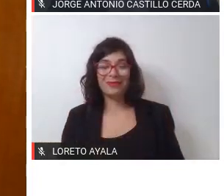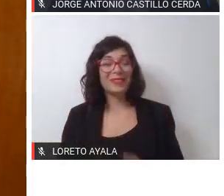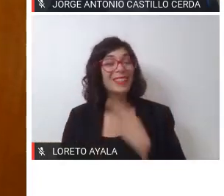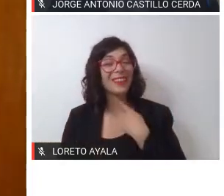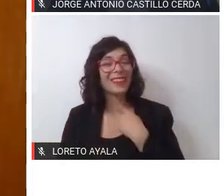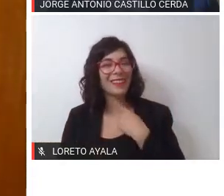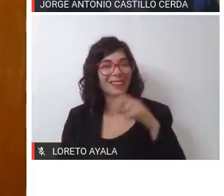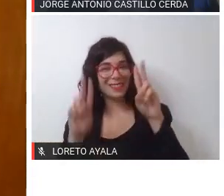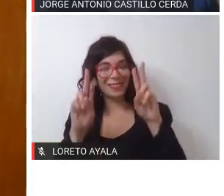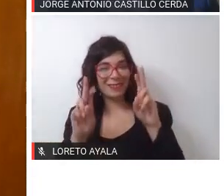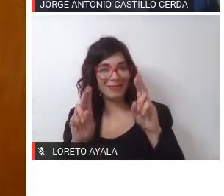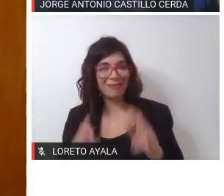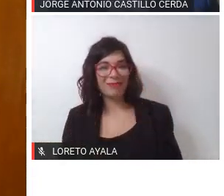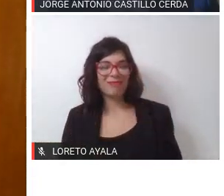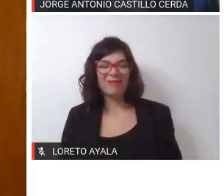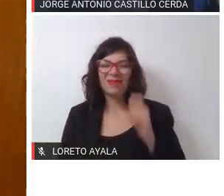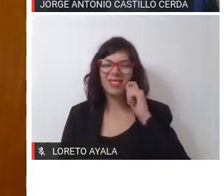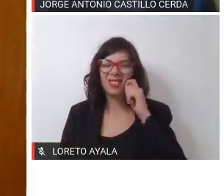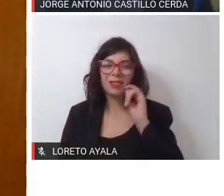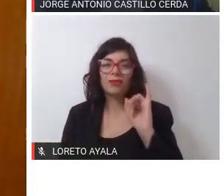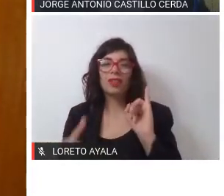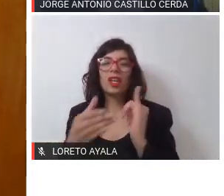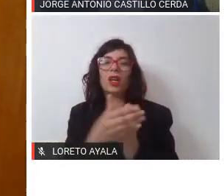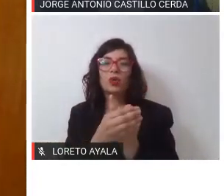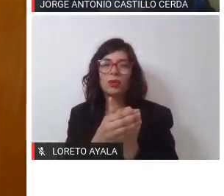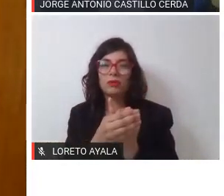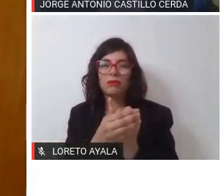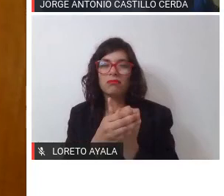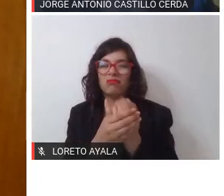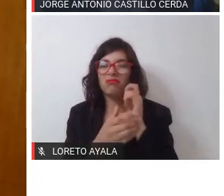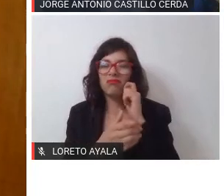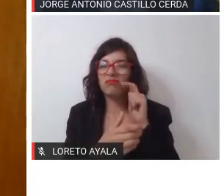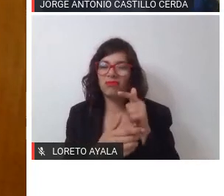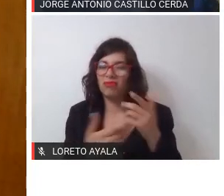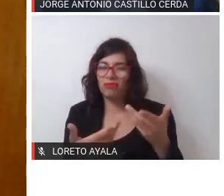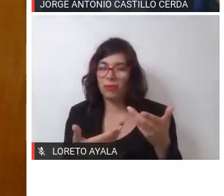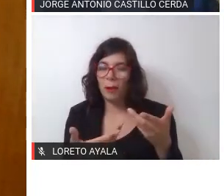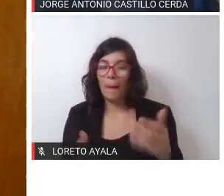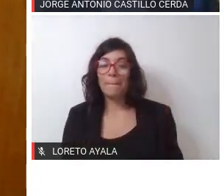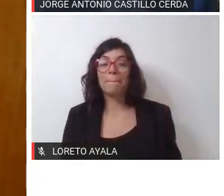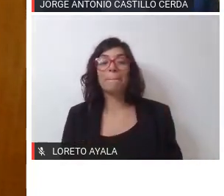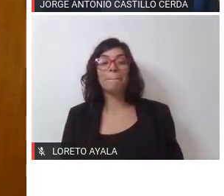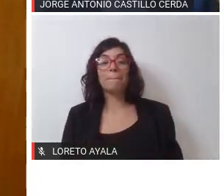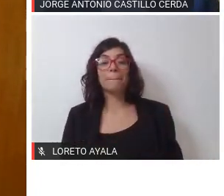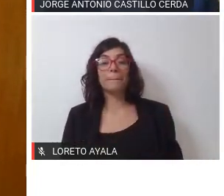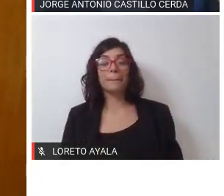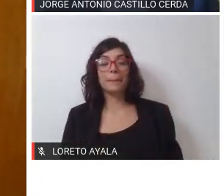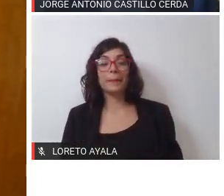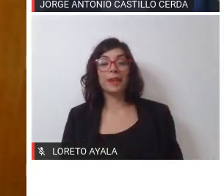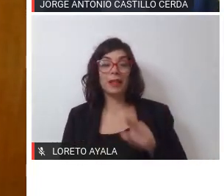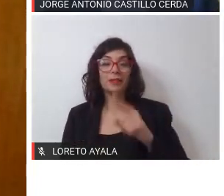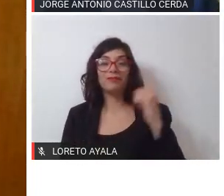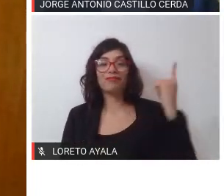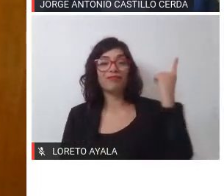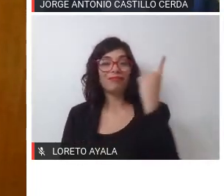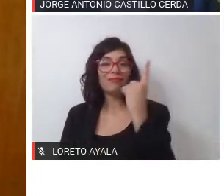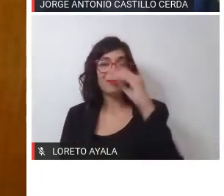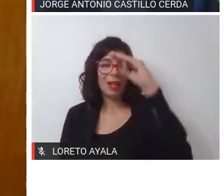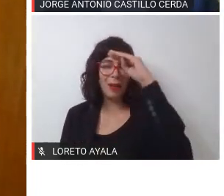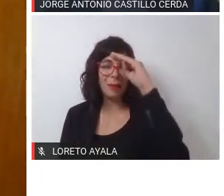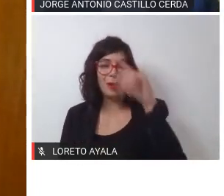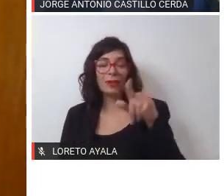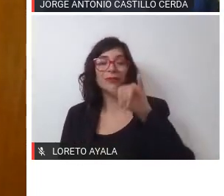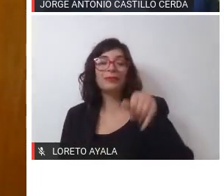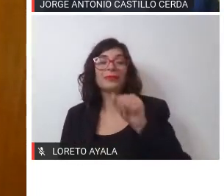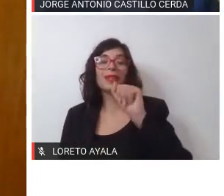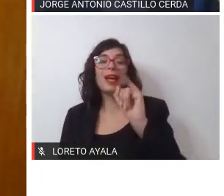Interesantísimo tema. ¿Qué es la inclusividad? Partamos definiendo aquello. Pero para eso vamos a tener un experto, el profesor Jaime Pacheco,